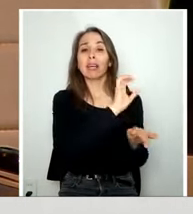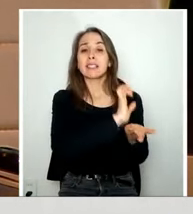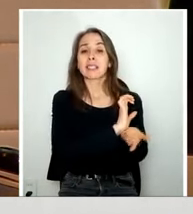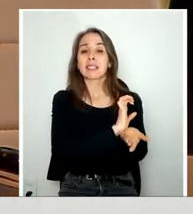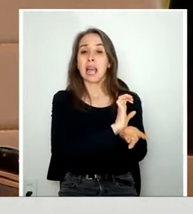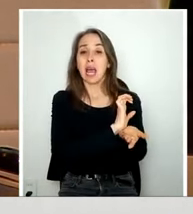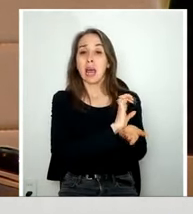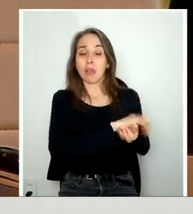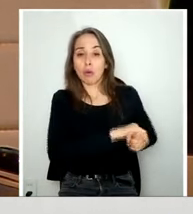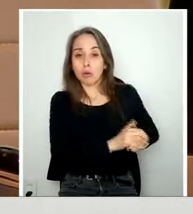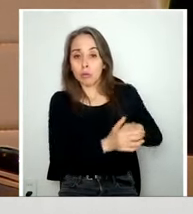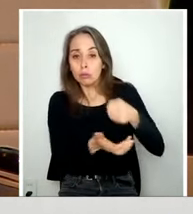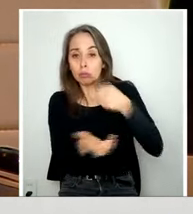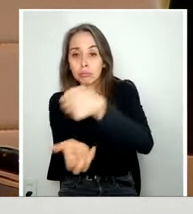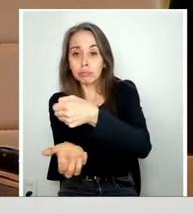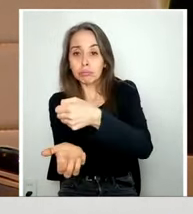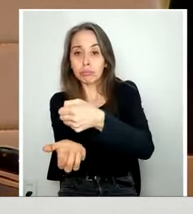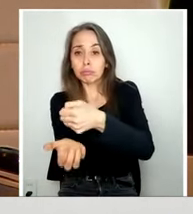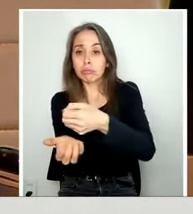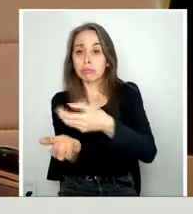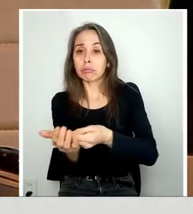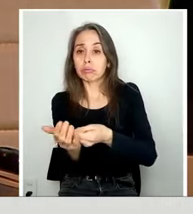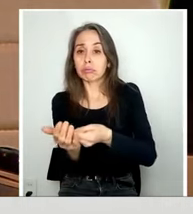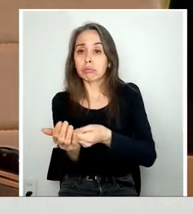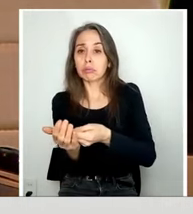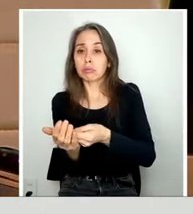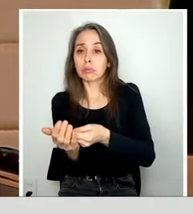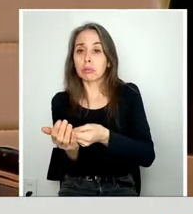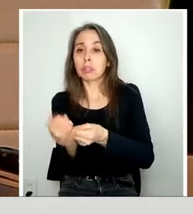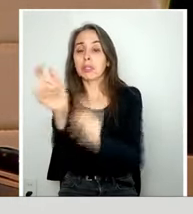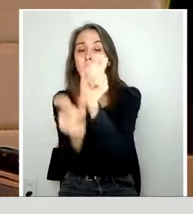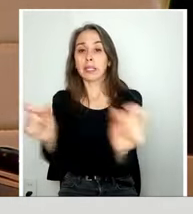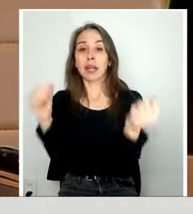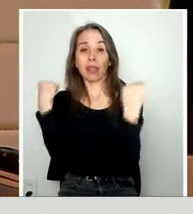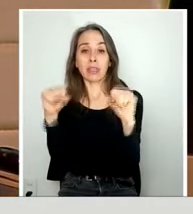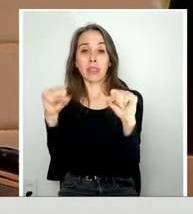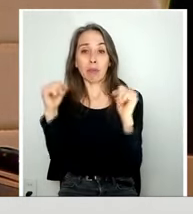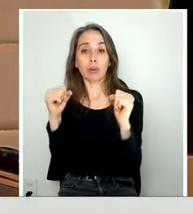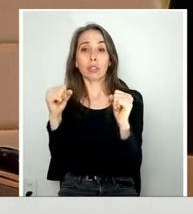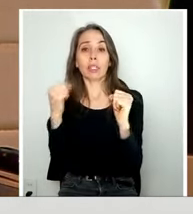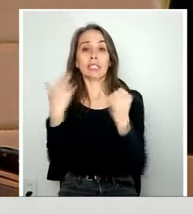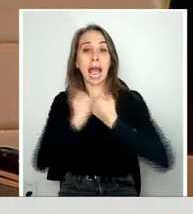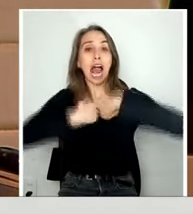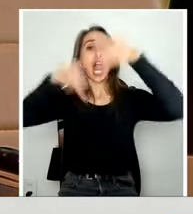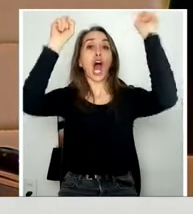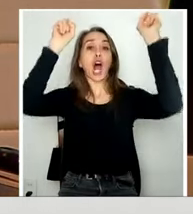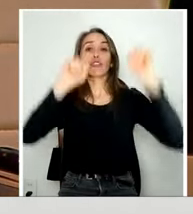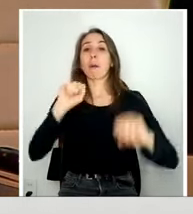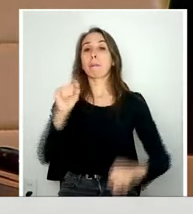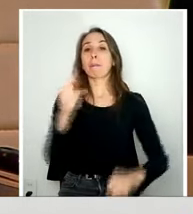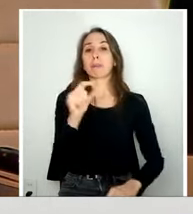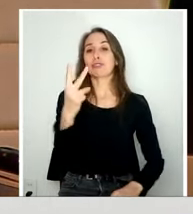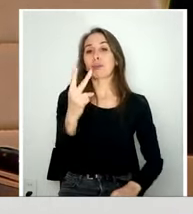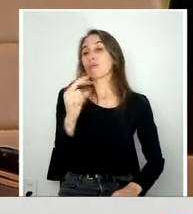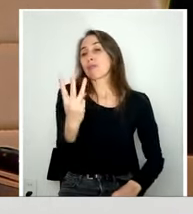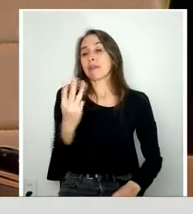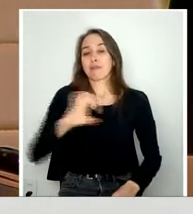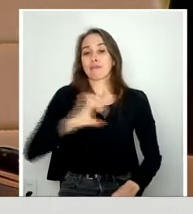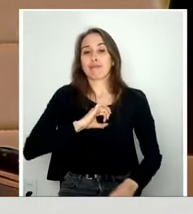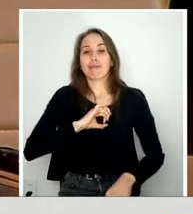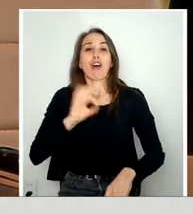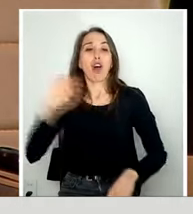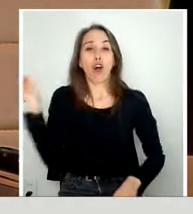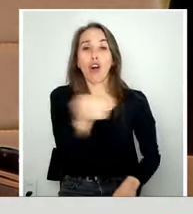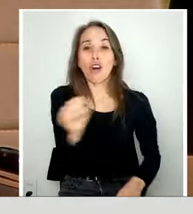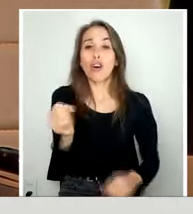solo no solo acoger a los deportistas que ya han tenido algún triunfo sino que permitir desde la primera